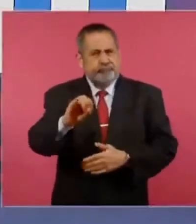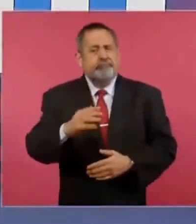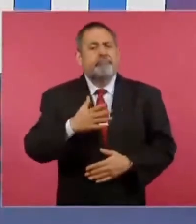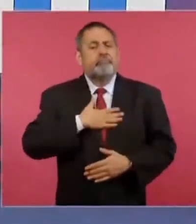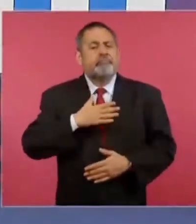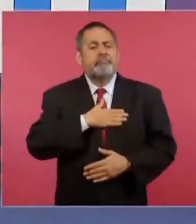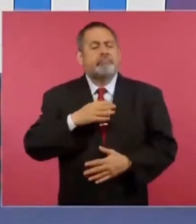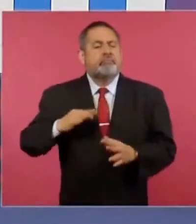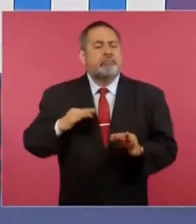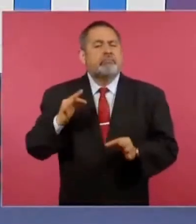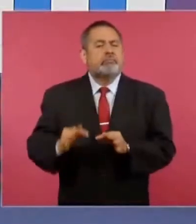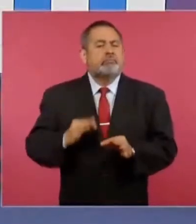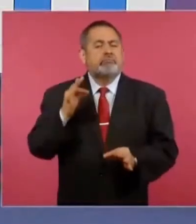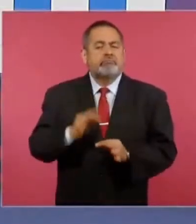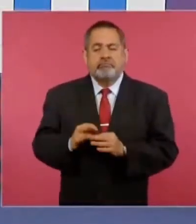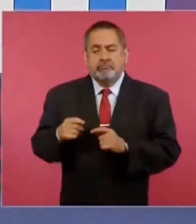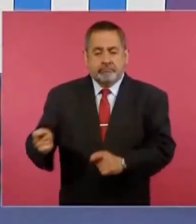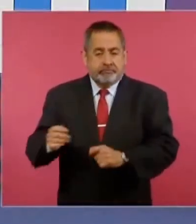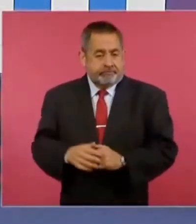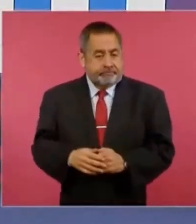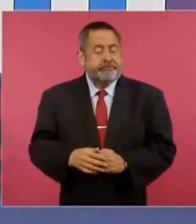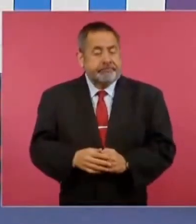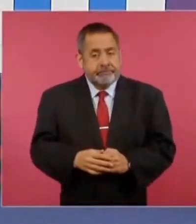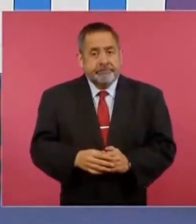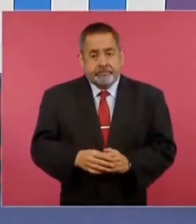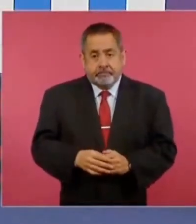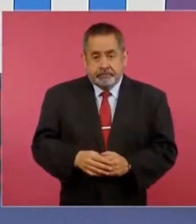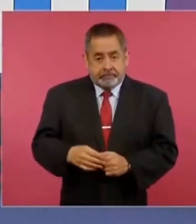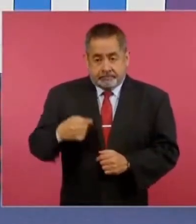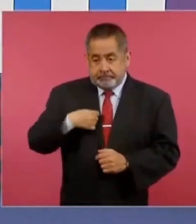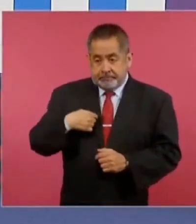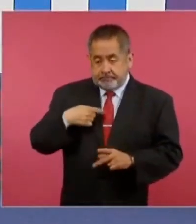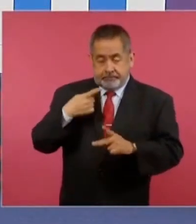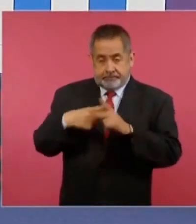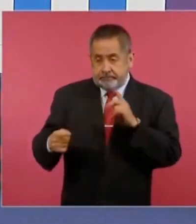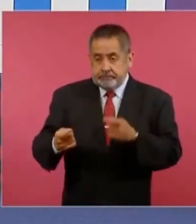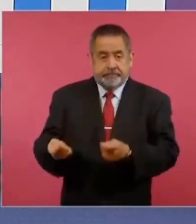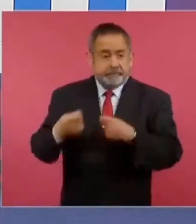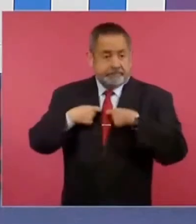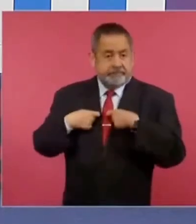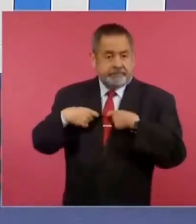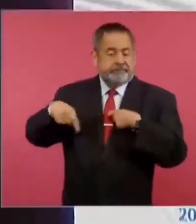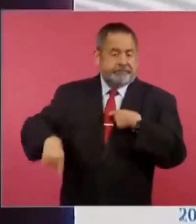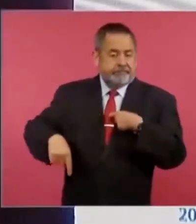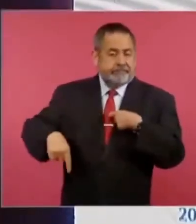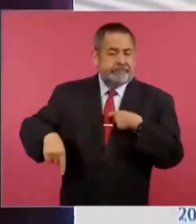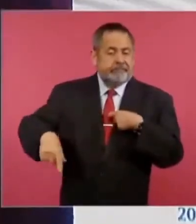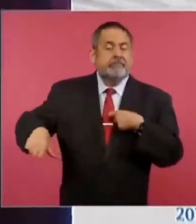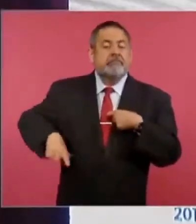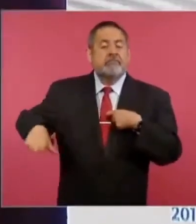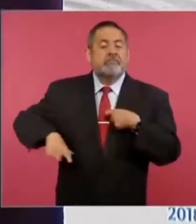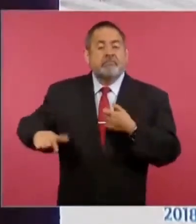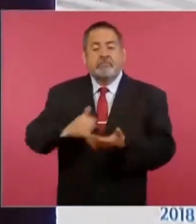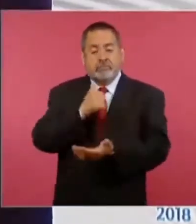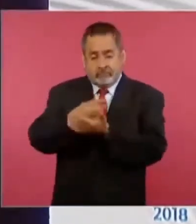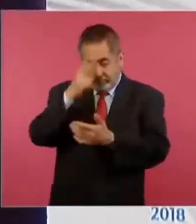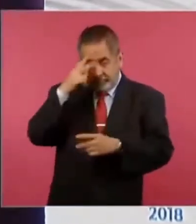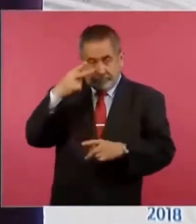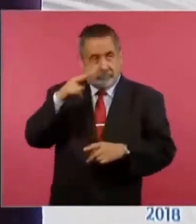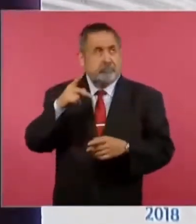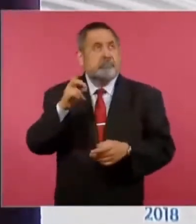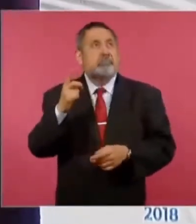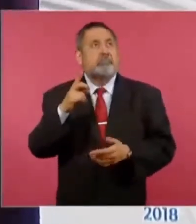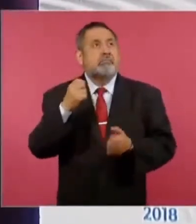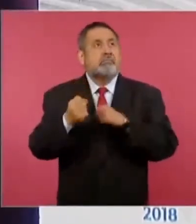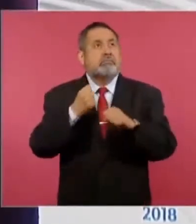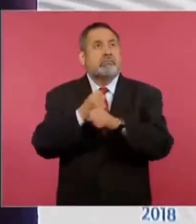Desde el primer mes llegamos en diciembre del 2000 y